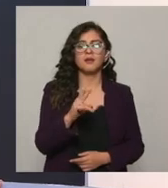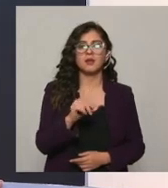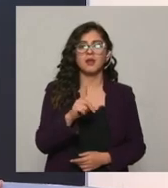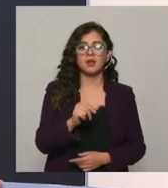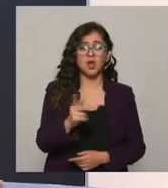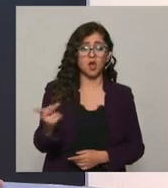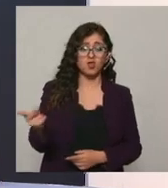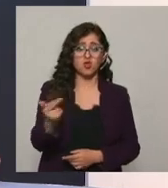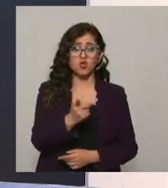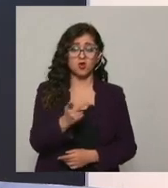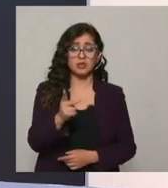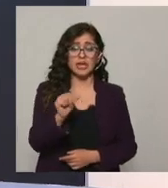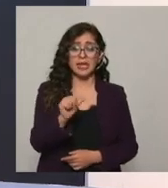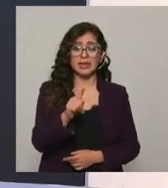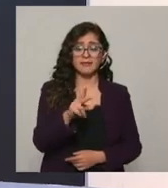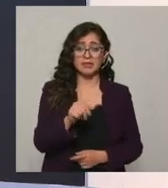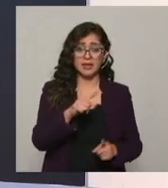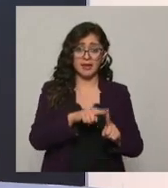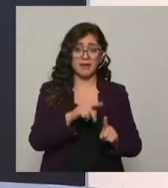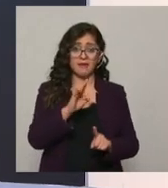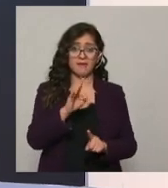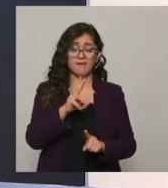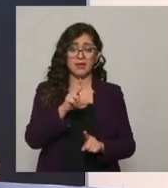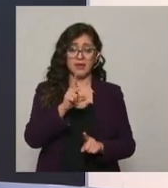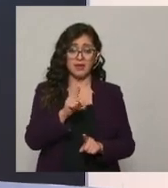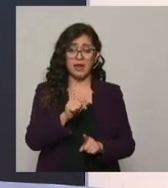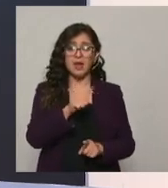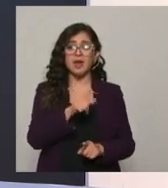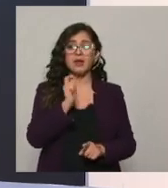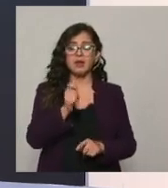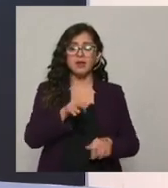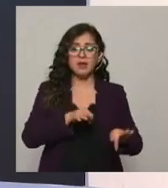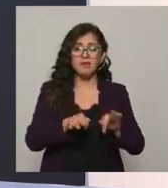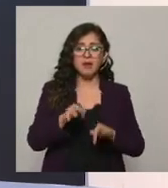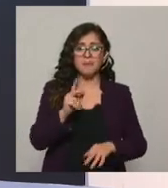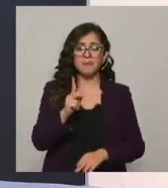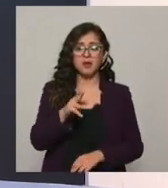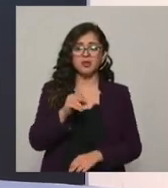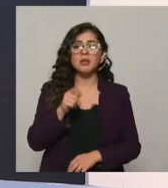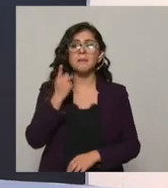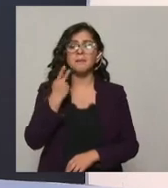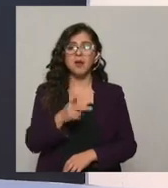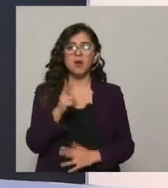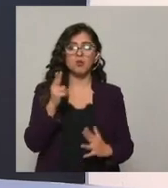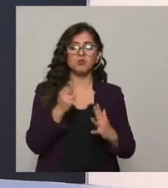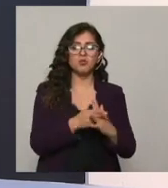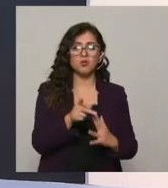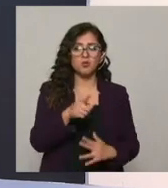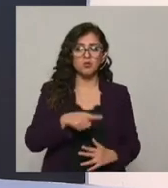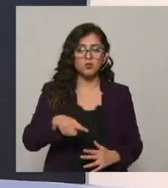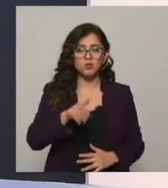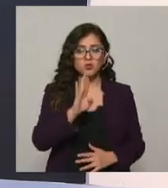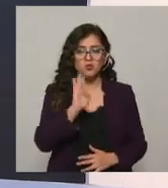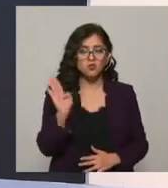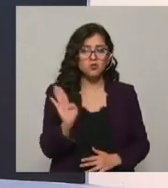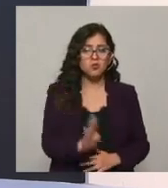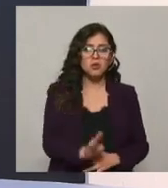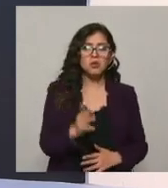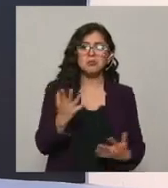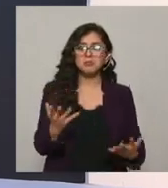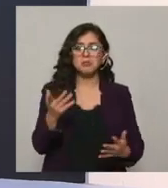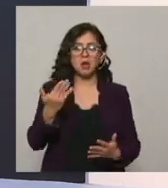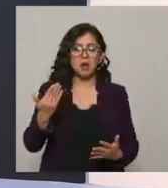son activistas. Frida particularmente es periodista y ha sido amenazada de muerte por los casos que ella